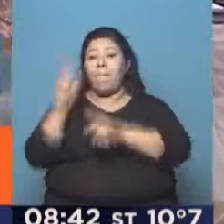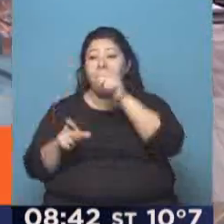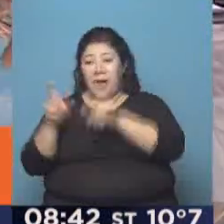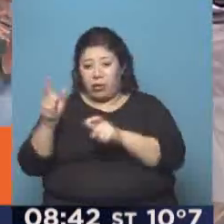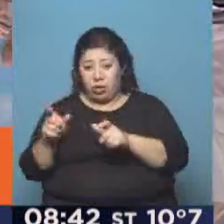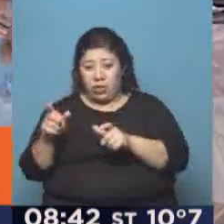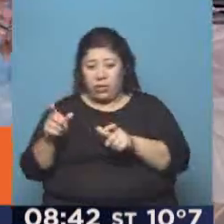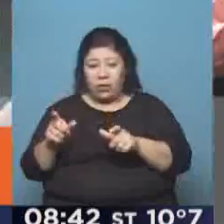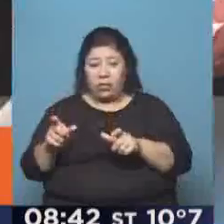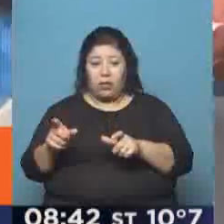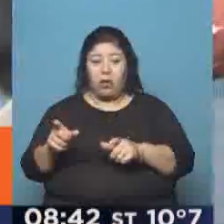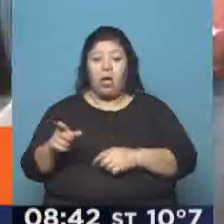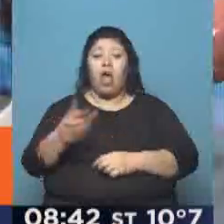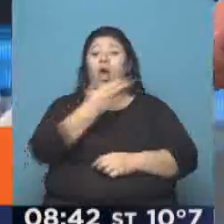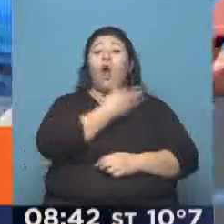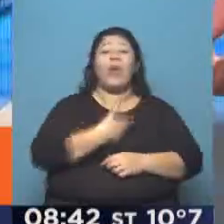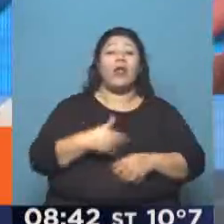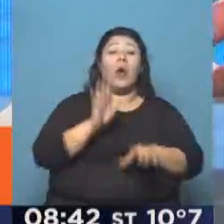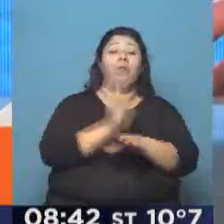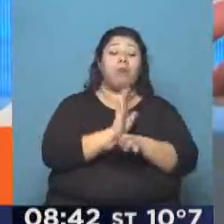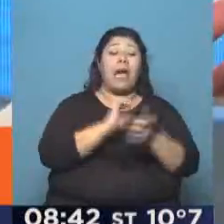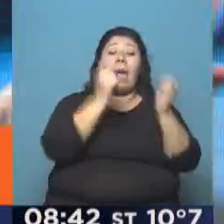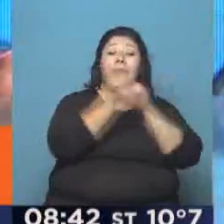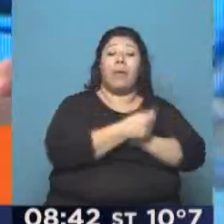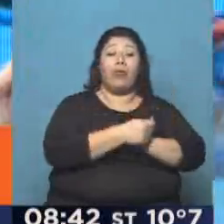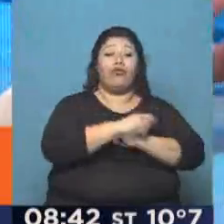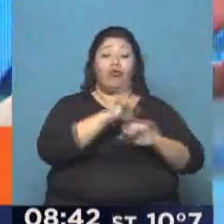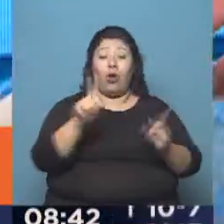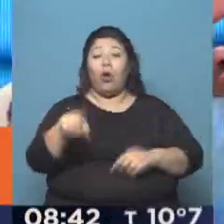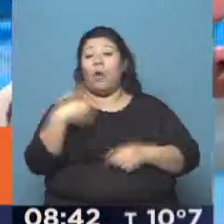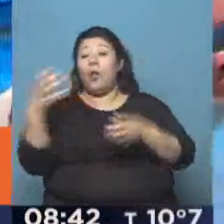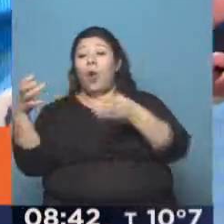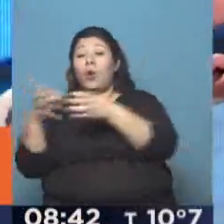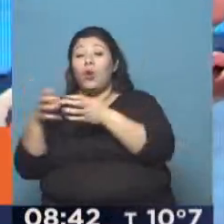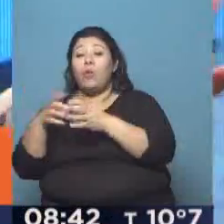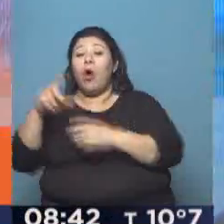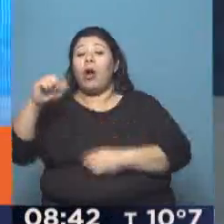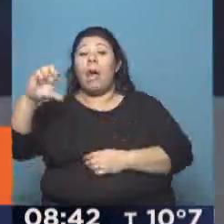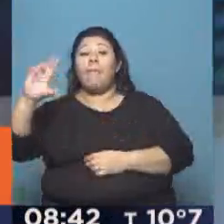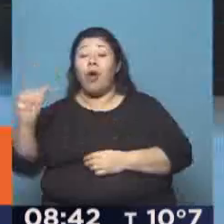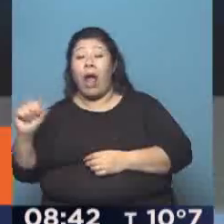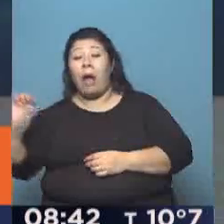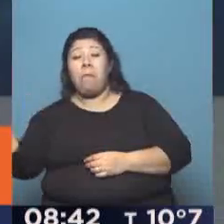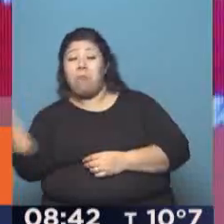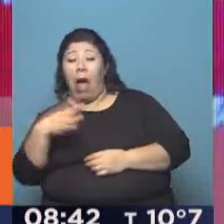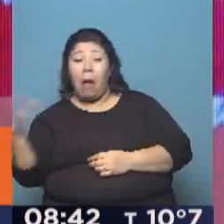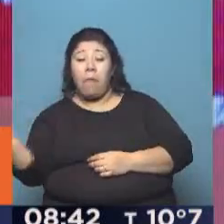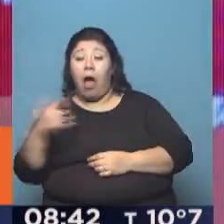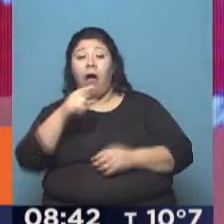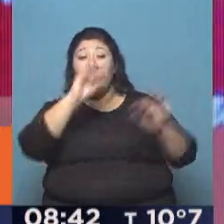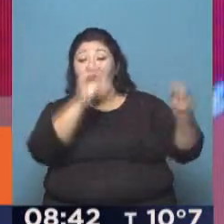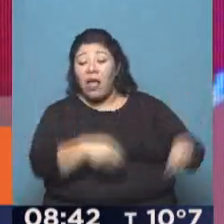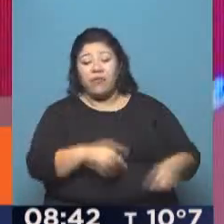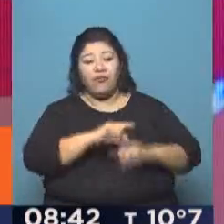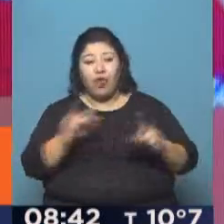nosotros ni somos el gobierno de cambiemos pero tampoco Somos la cámpora tirándole piedras para que fracase la verdad es que nosotros colaboramos con